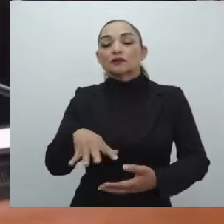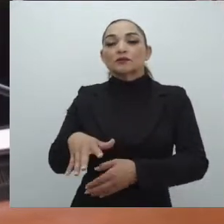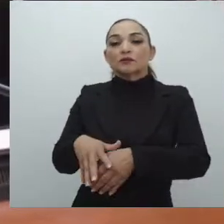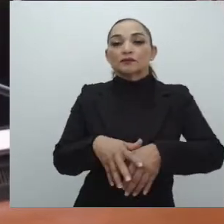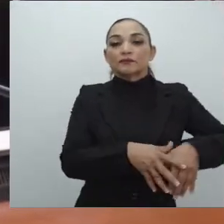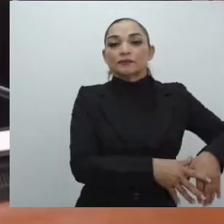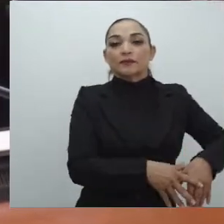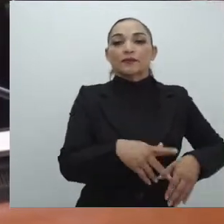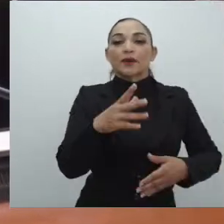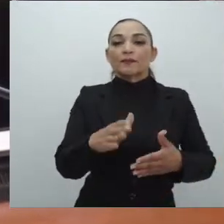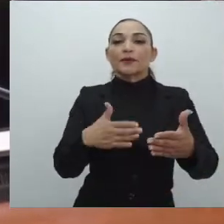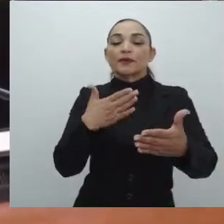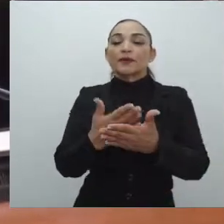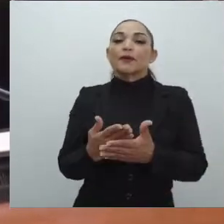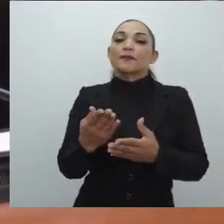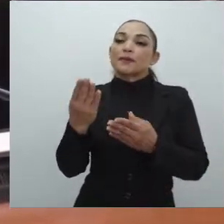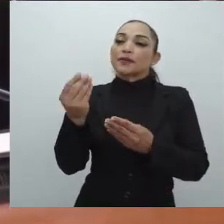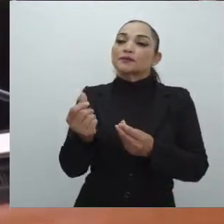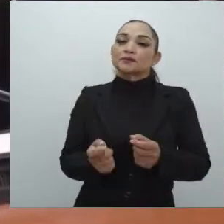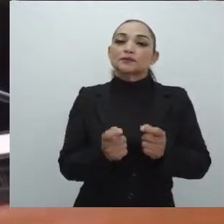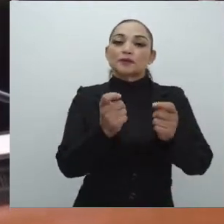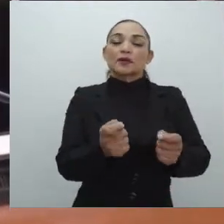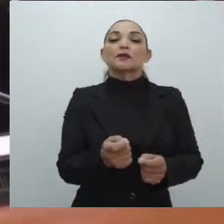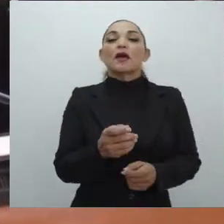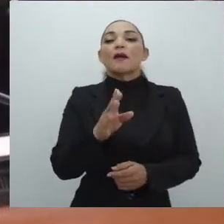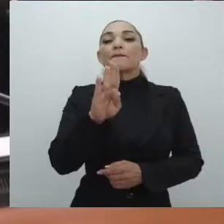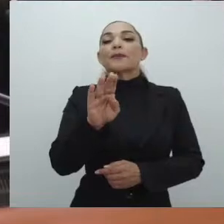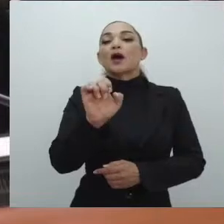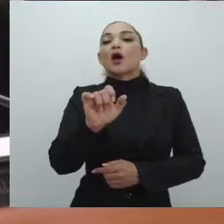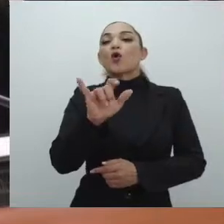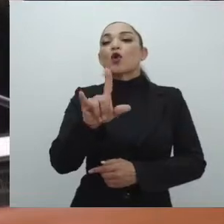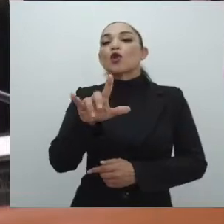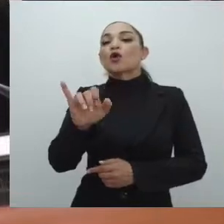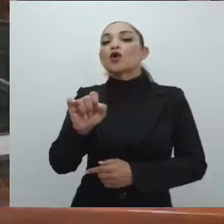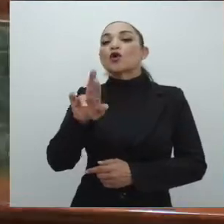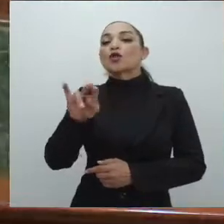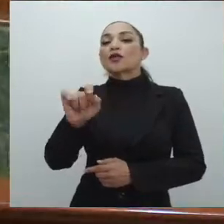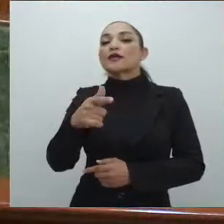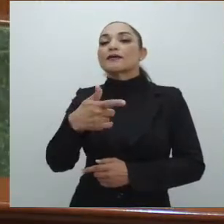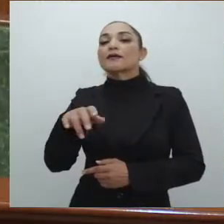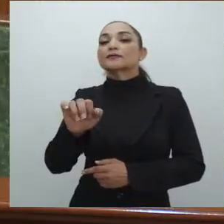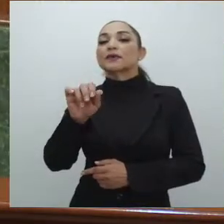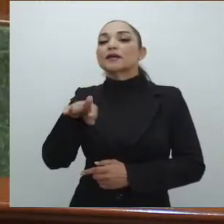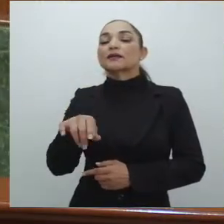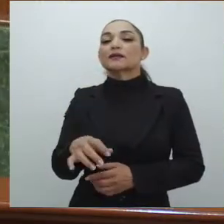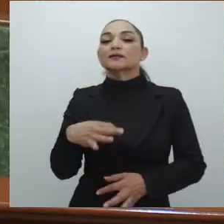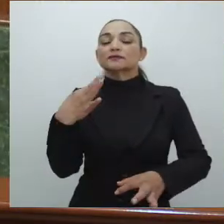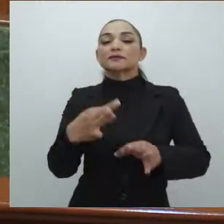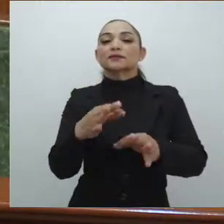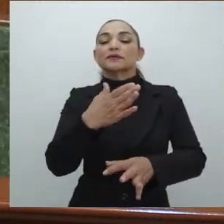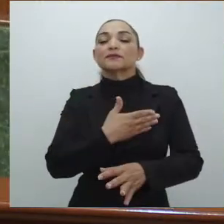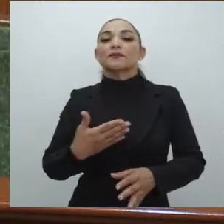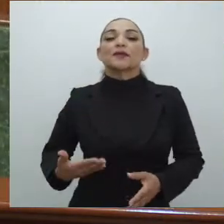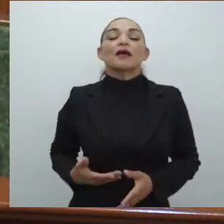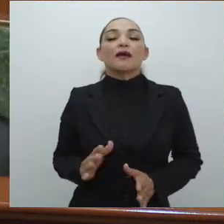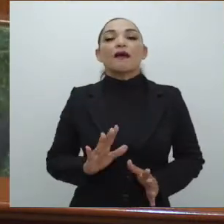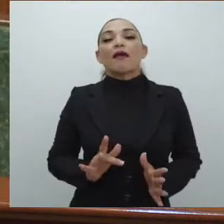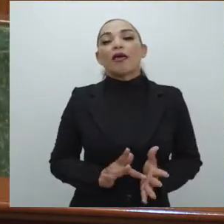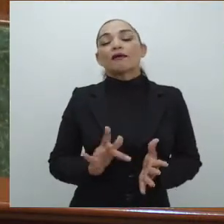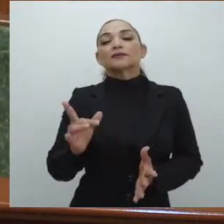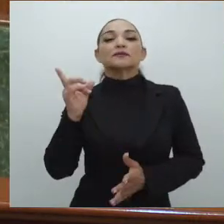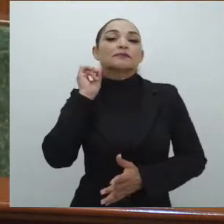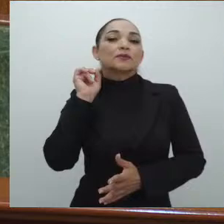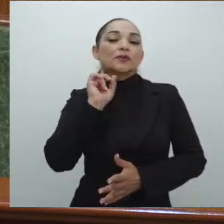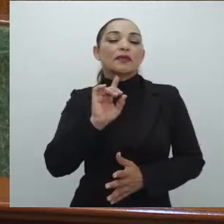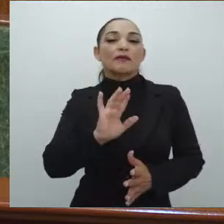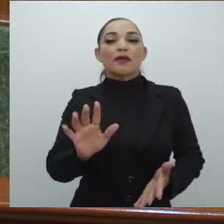que propone conceder pensión por retiro a Braulio Rodríguez Martínez. ¿Es cuanto, diputado presidente? Gracias, diputada. Habiéndosele